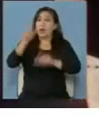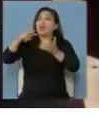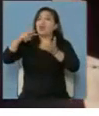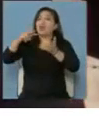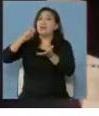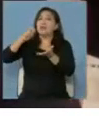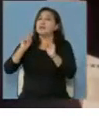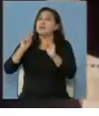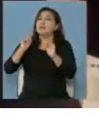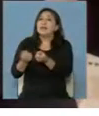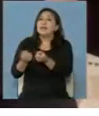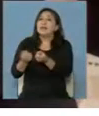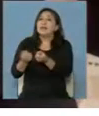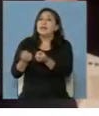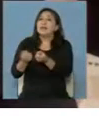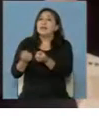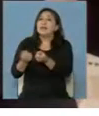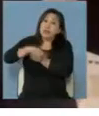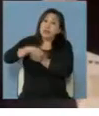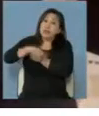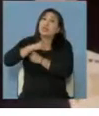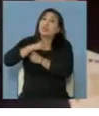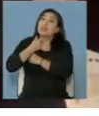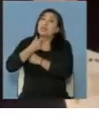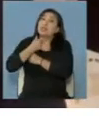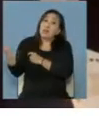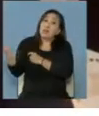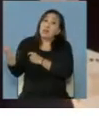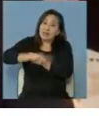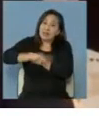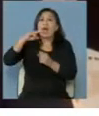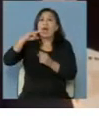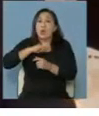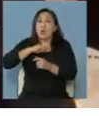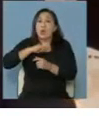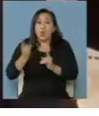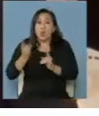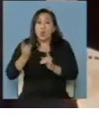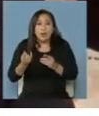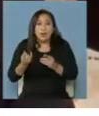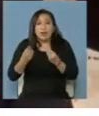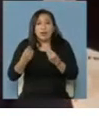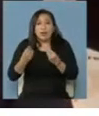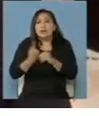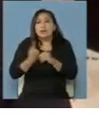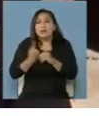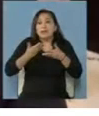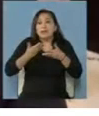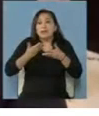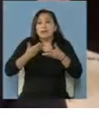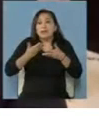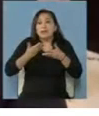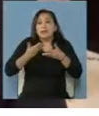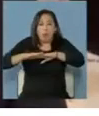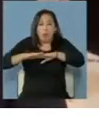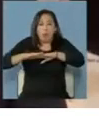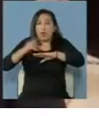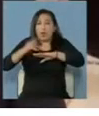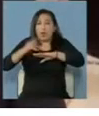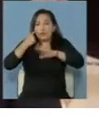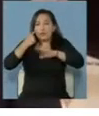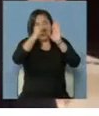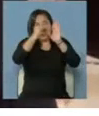de Salta que necesite circular o venir a la provincia de Jujuy, que no sean servicios esenciales